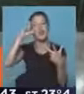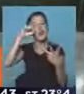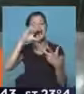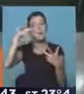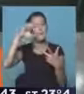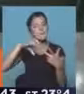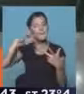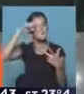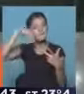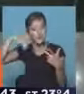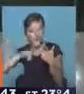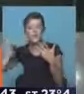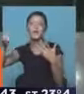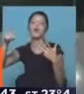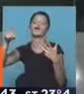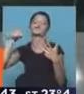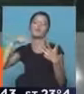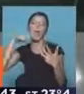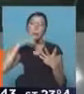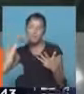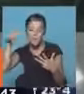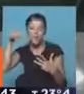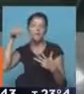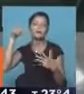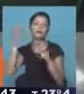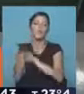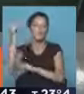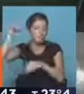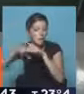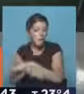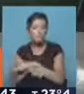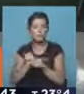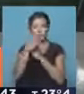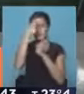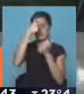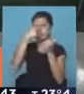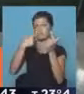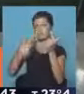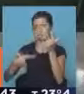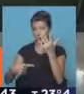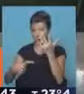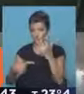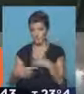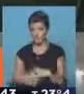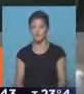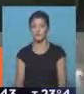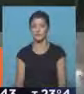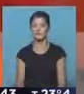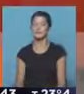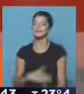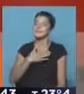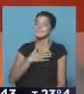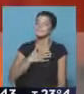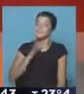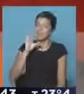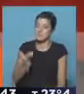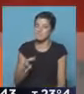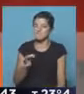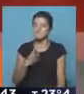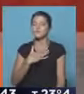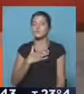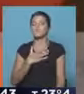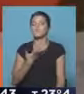ultraderecha en alemania en todos los países que bueno obviamente hay un reverdecer de este asunto se ha